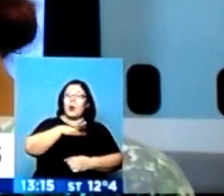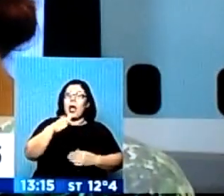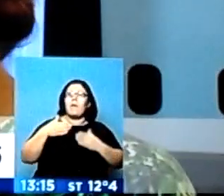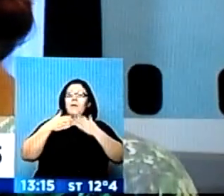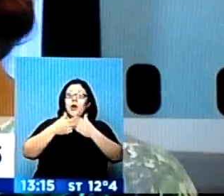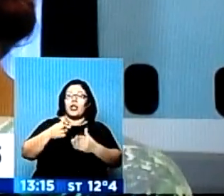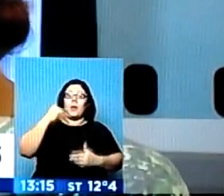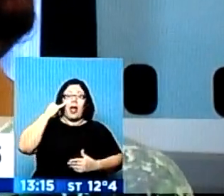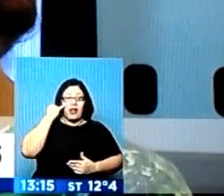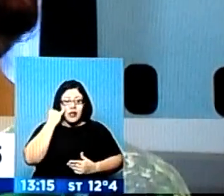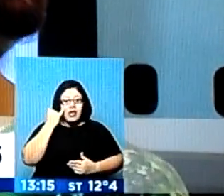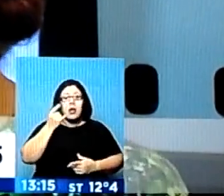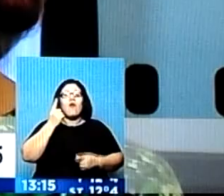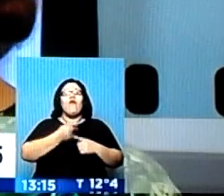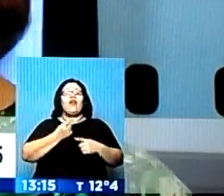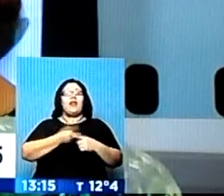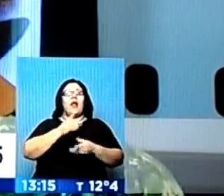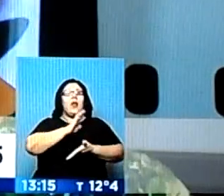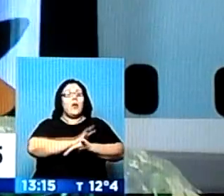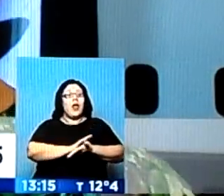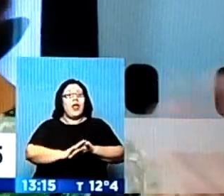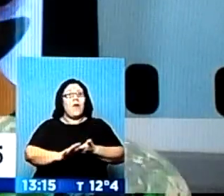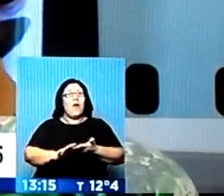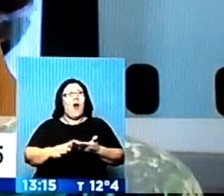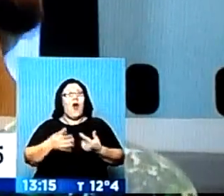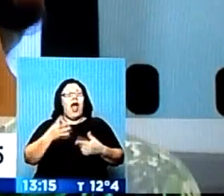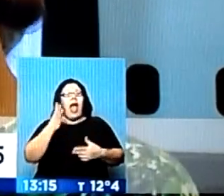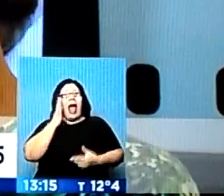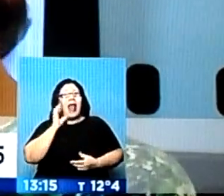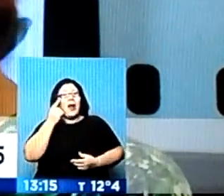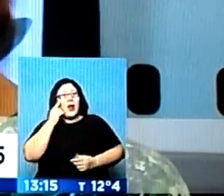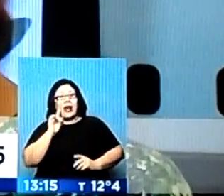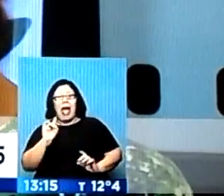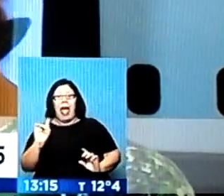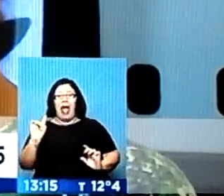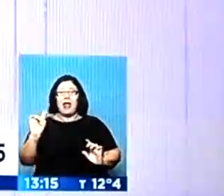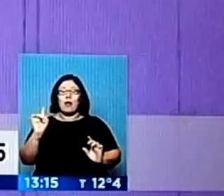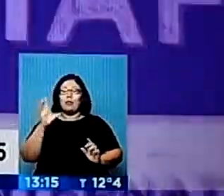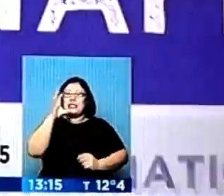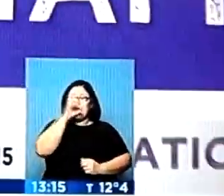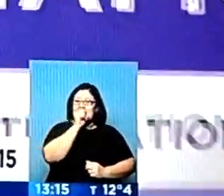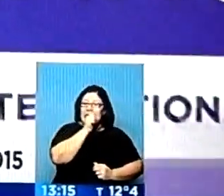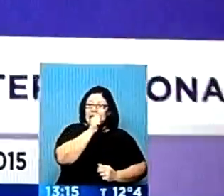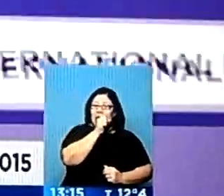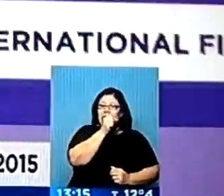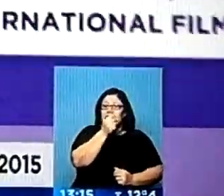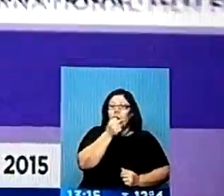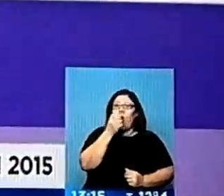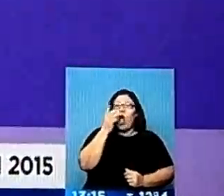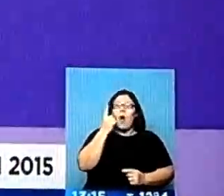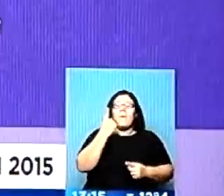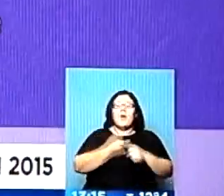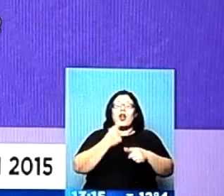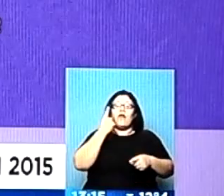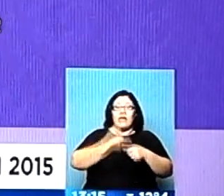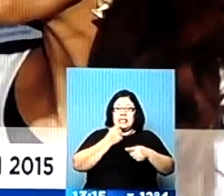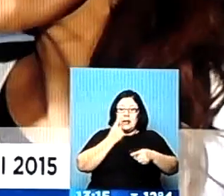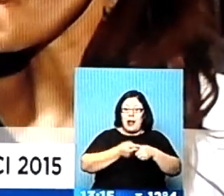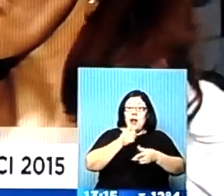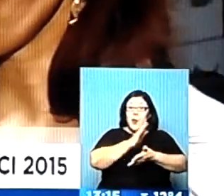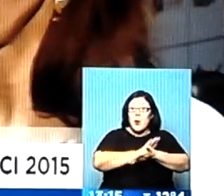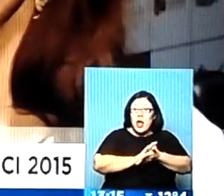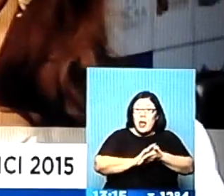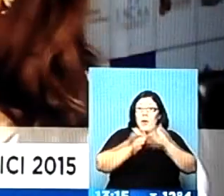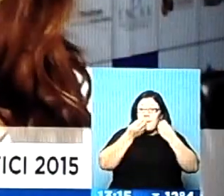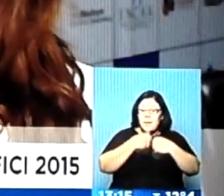festival nuevo que tiene como esa mística que tienen los festivales que están arrancando y bueno, tengo muchas ganas de ir.